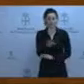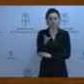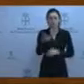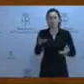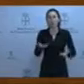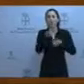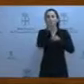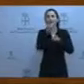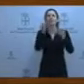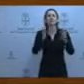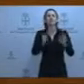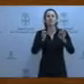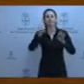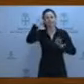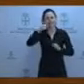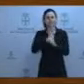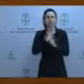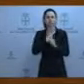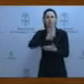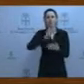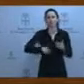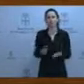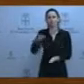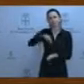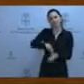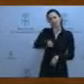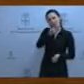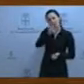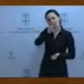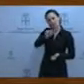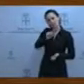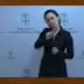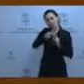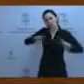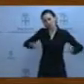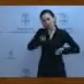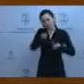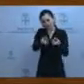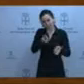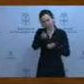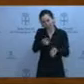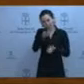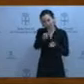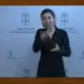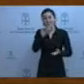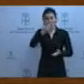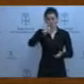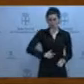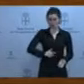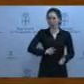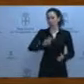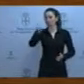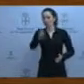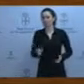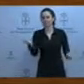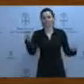son los datos y ya sé que es una tarea ardua subir a la tribuna y pasarme estos 5 minutos dando datos, pero si no lo hago yo, evidentemente no lo va a hacer nadie y esta es la realidad y